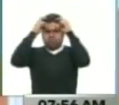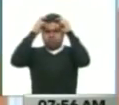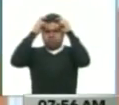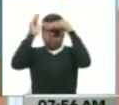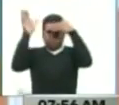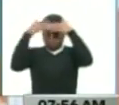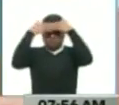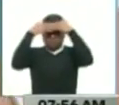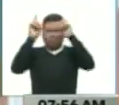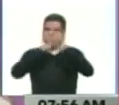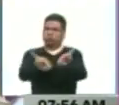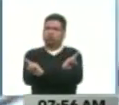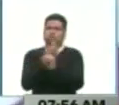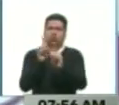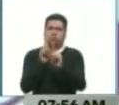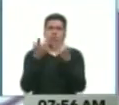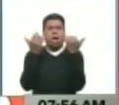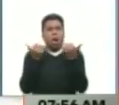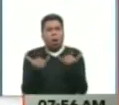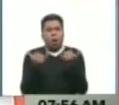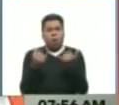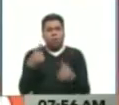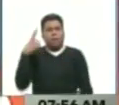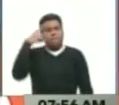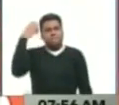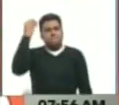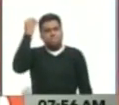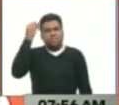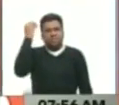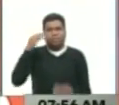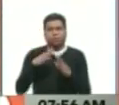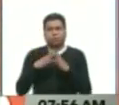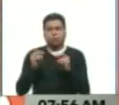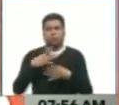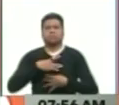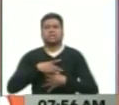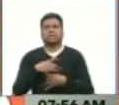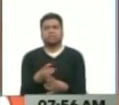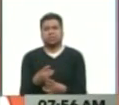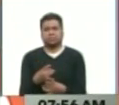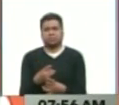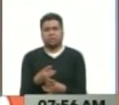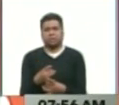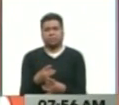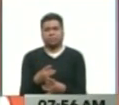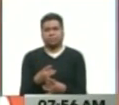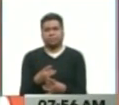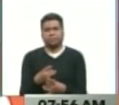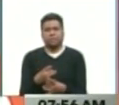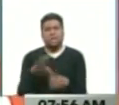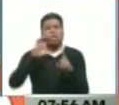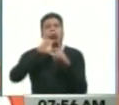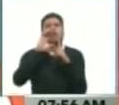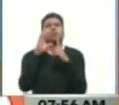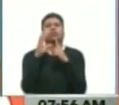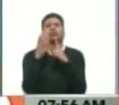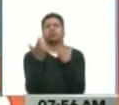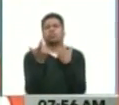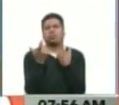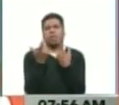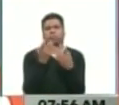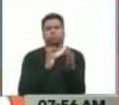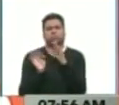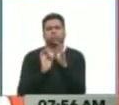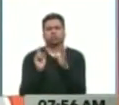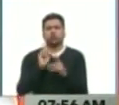en criterios. Pero además hay algo interesante, además de lo que tú dices, y es que la cultura y el arte nunca han sido